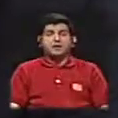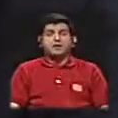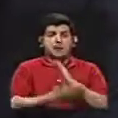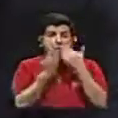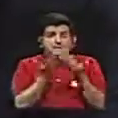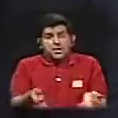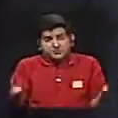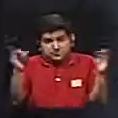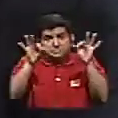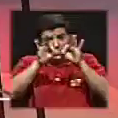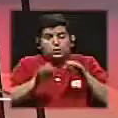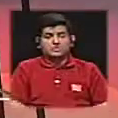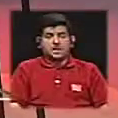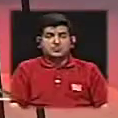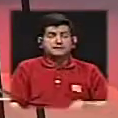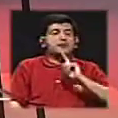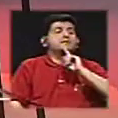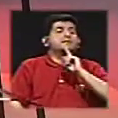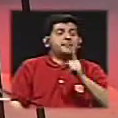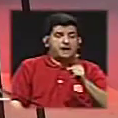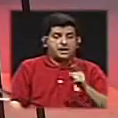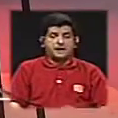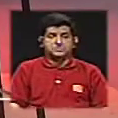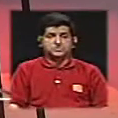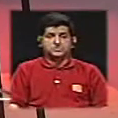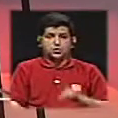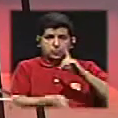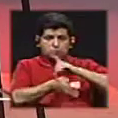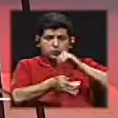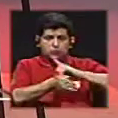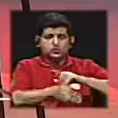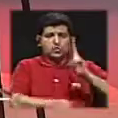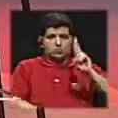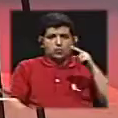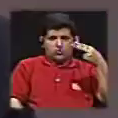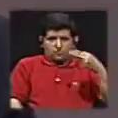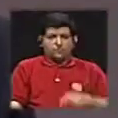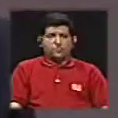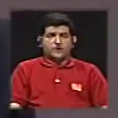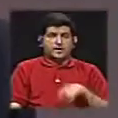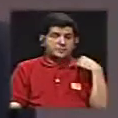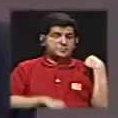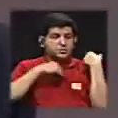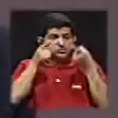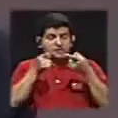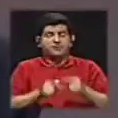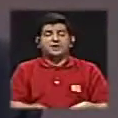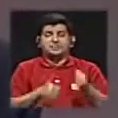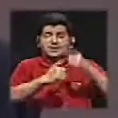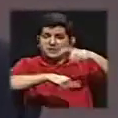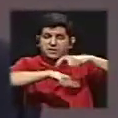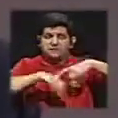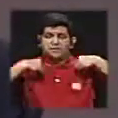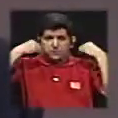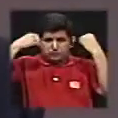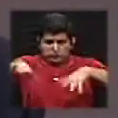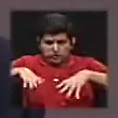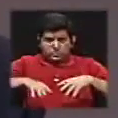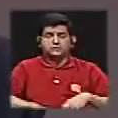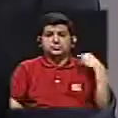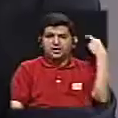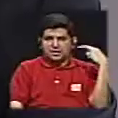parte las aseveraciones que hizo el doctor Hernández, que lo llevaron a renunciar, uh-huh, fue